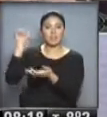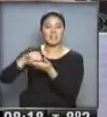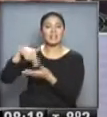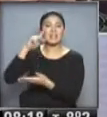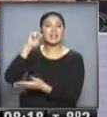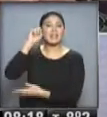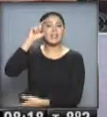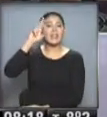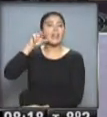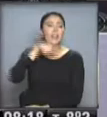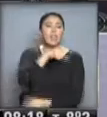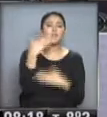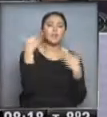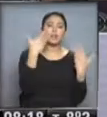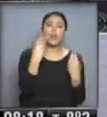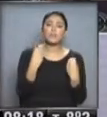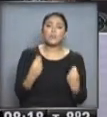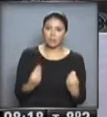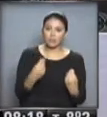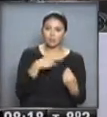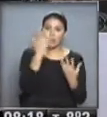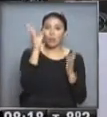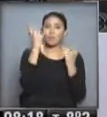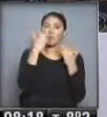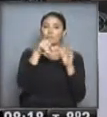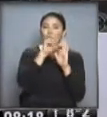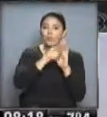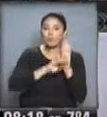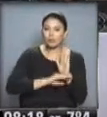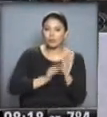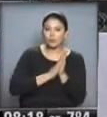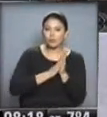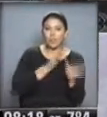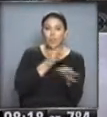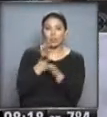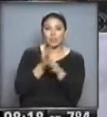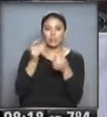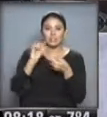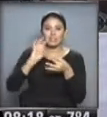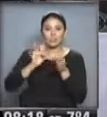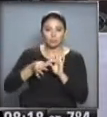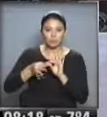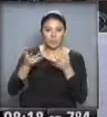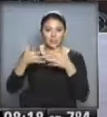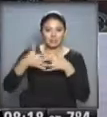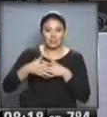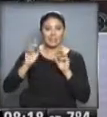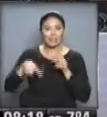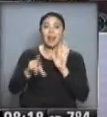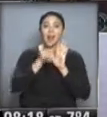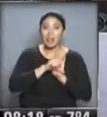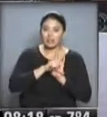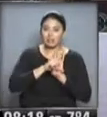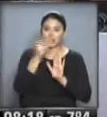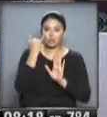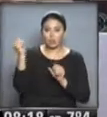felicitado porque por el programa de educación sexual integral y sobre todo por la ley que ha sido